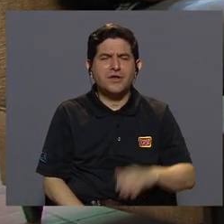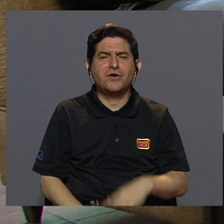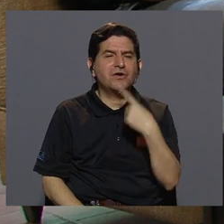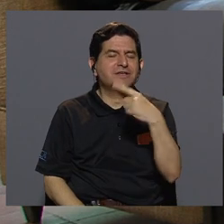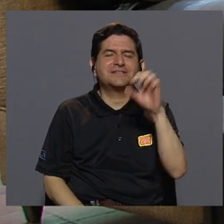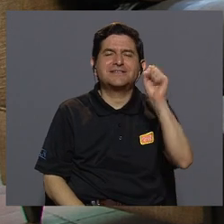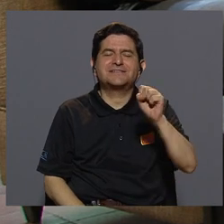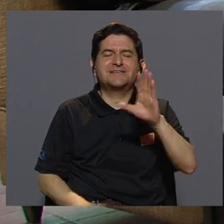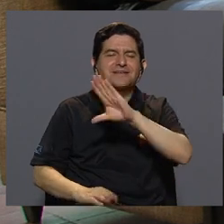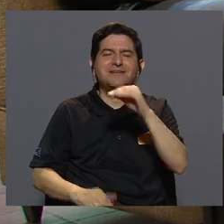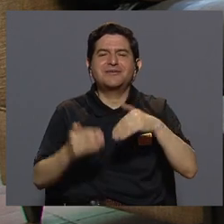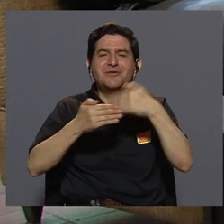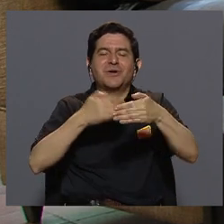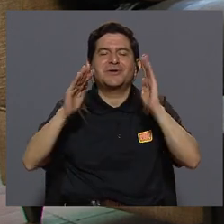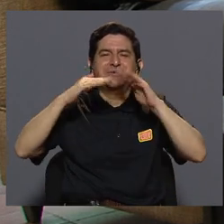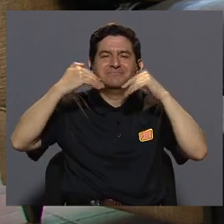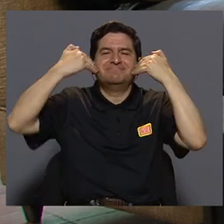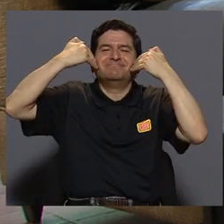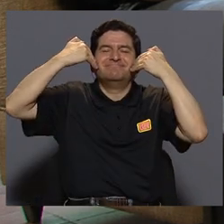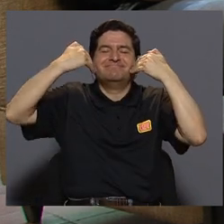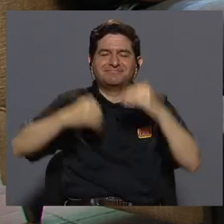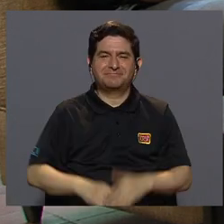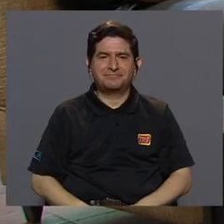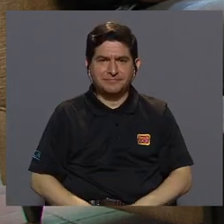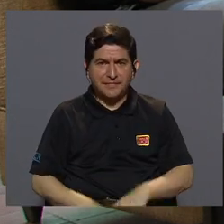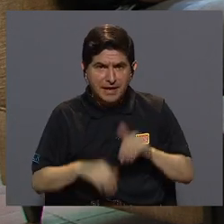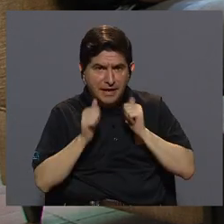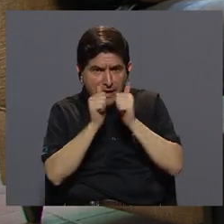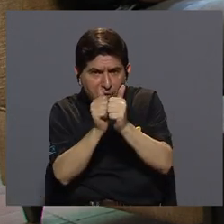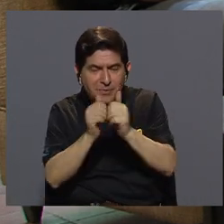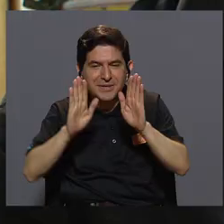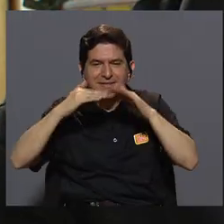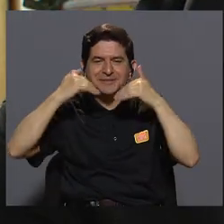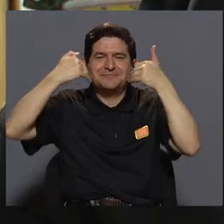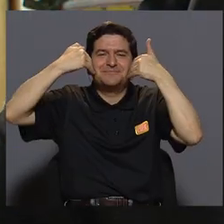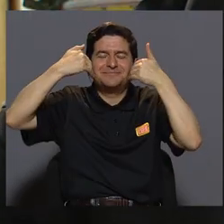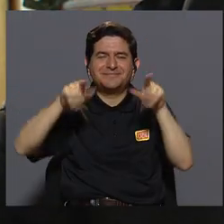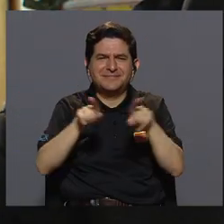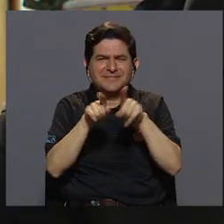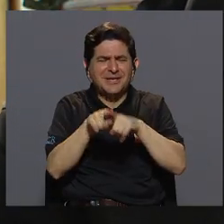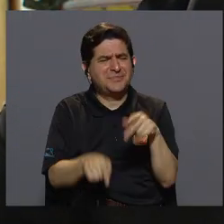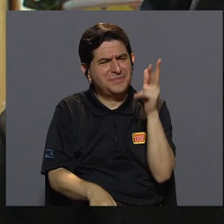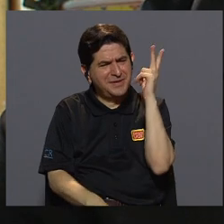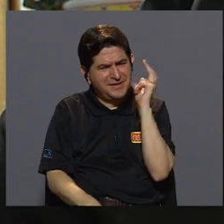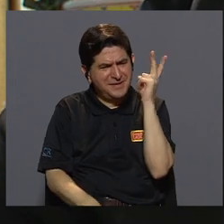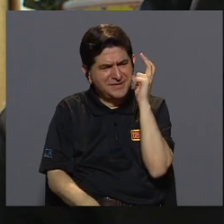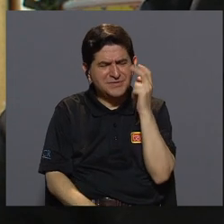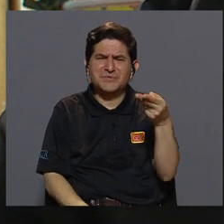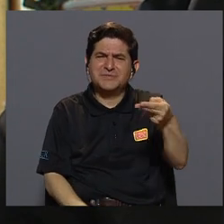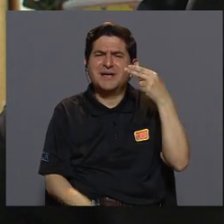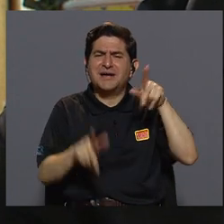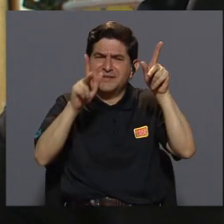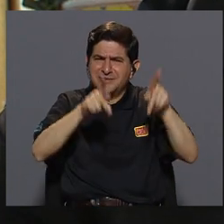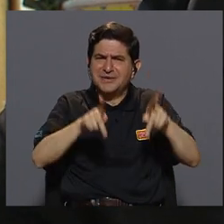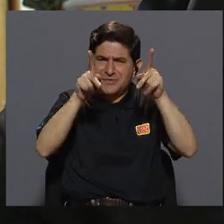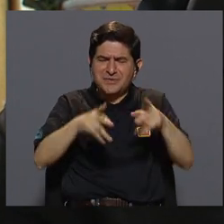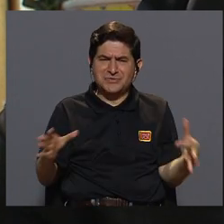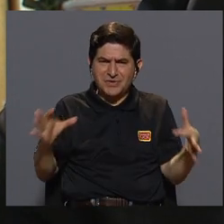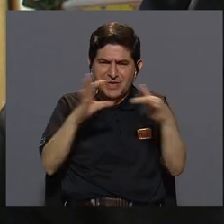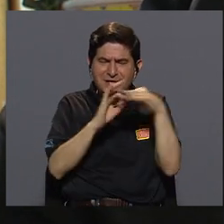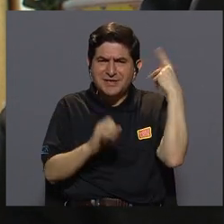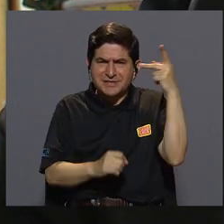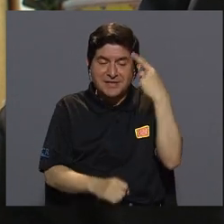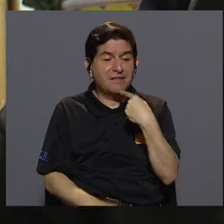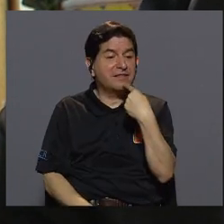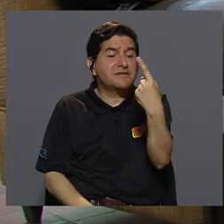sí, y es la gran sonrisota, ¿verdad? Y acompañado de esa sonrisa, también he escuchado muchas historias de personas ligadas a